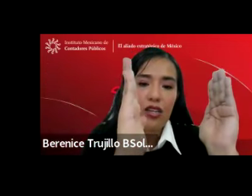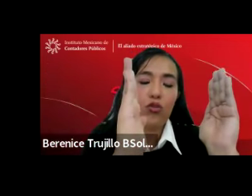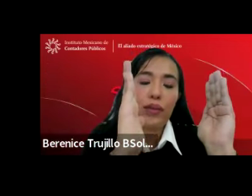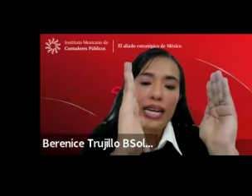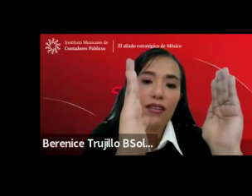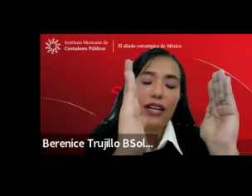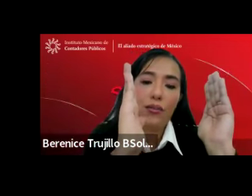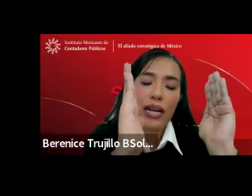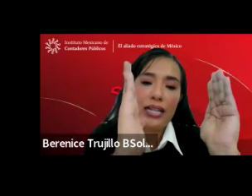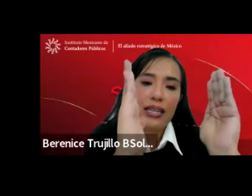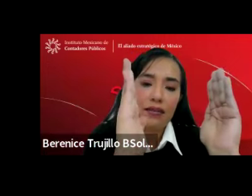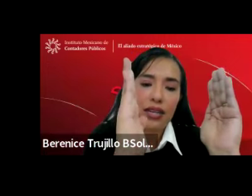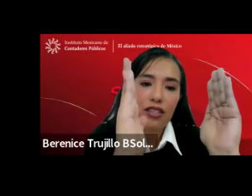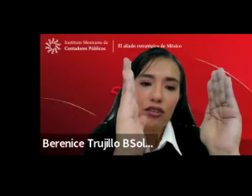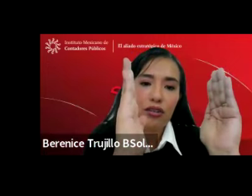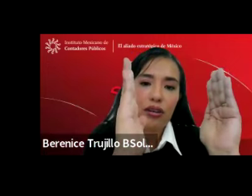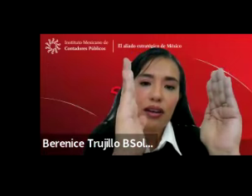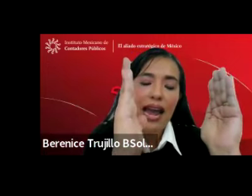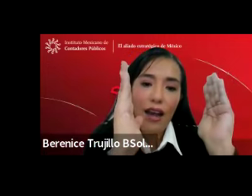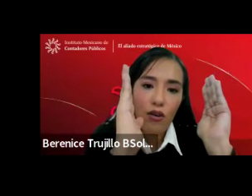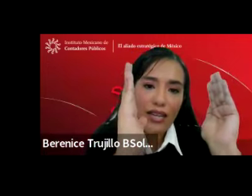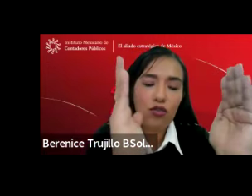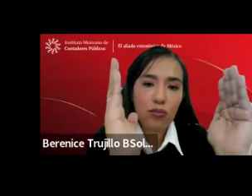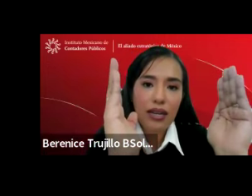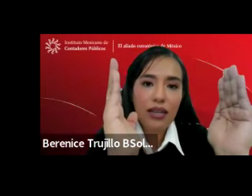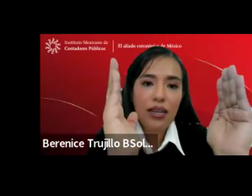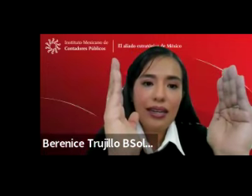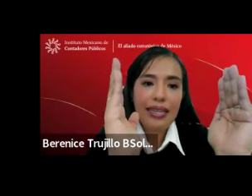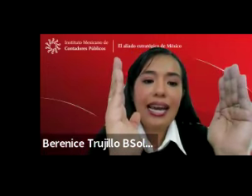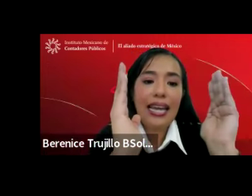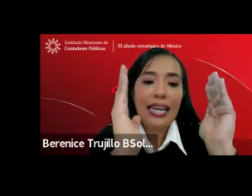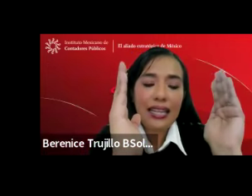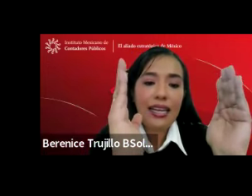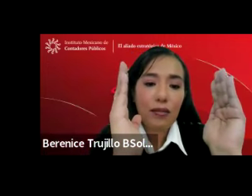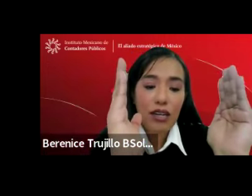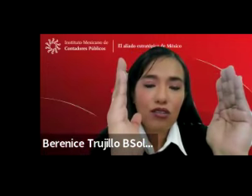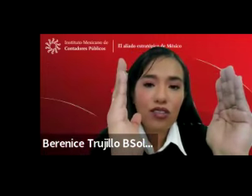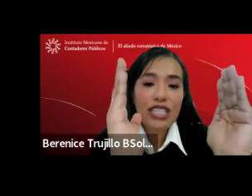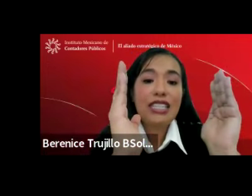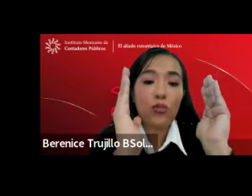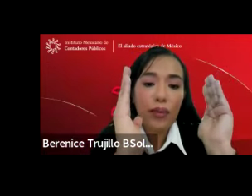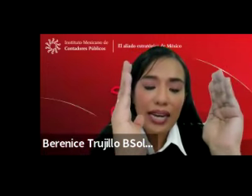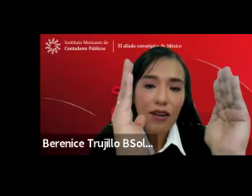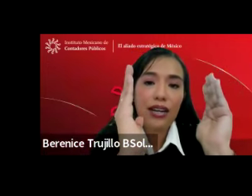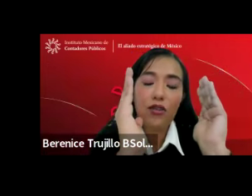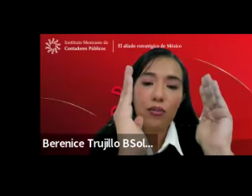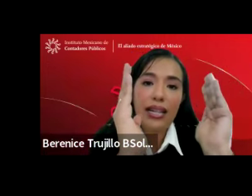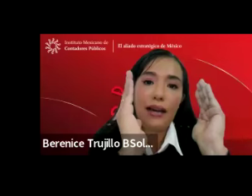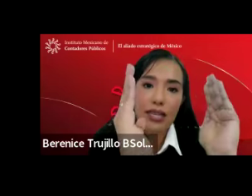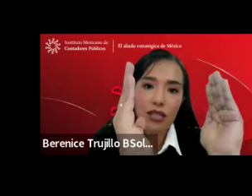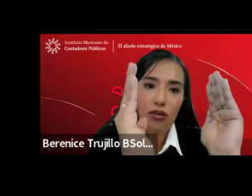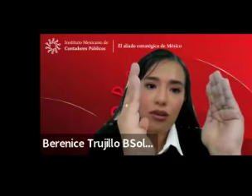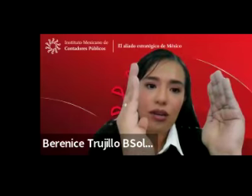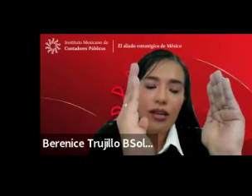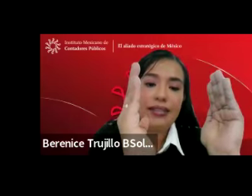4 meses superaron el umbral de identificación. Hago la suma y ahí determino si superaron el